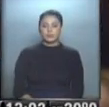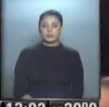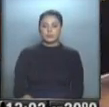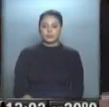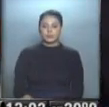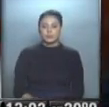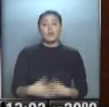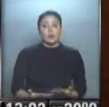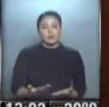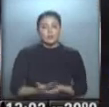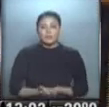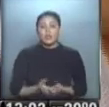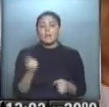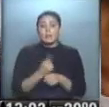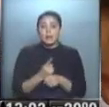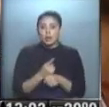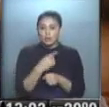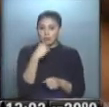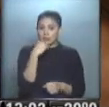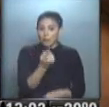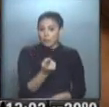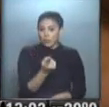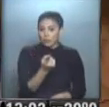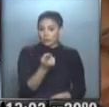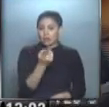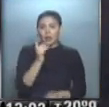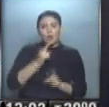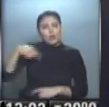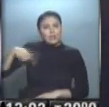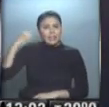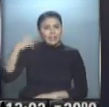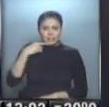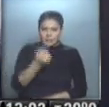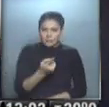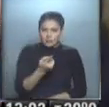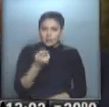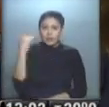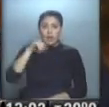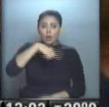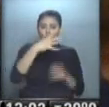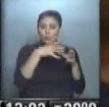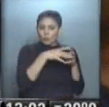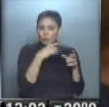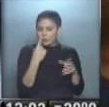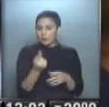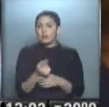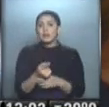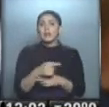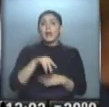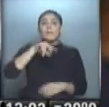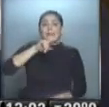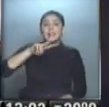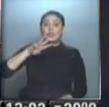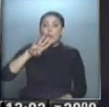Bueno, primero responder unas imprecisiones que se dijeron sobre que dijo la contraparte. El criterio de las